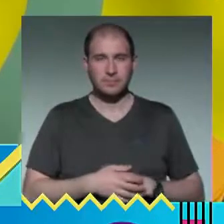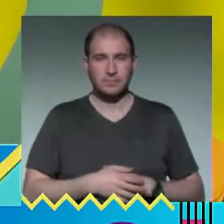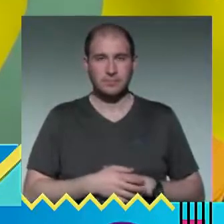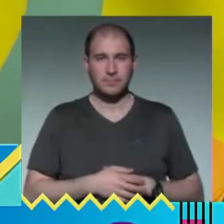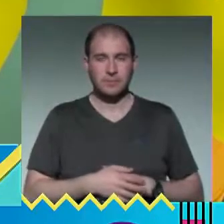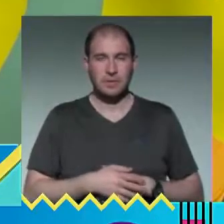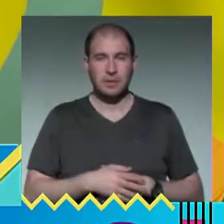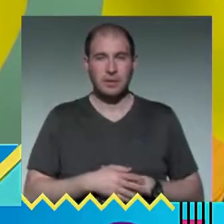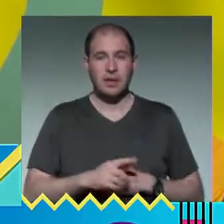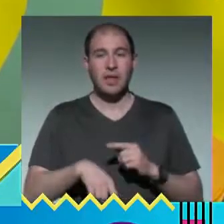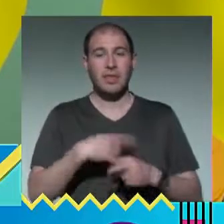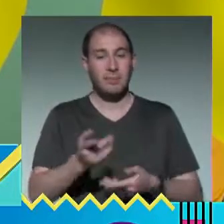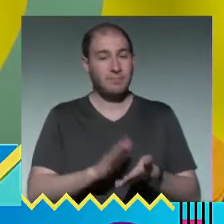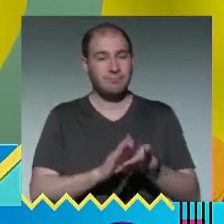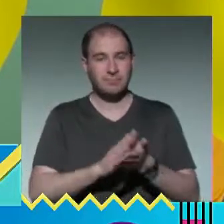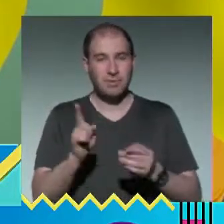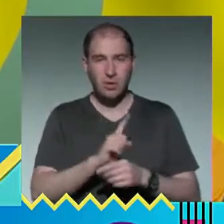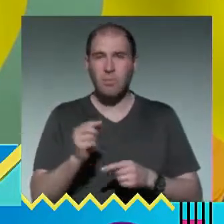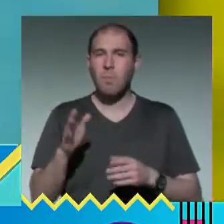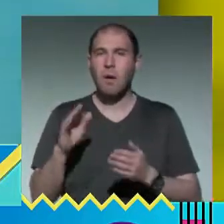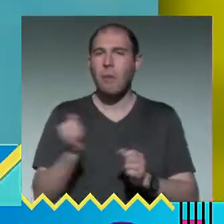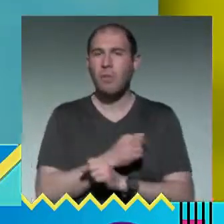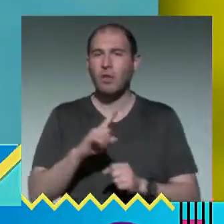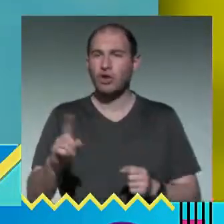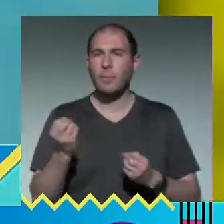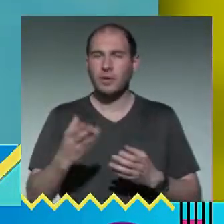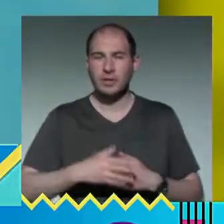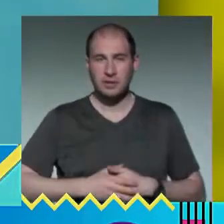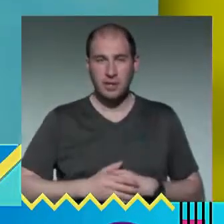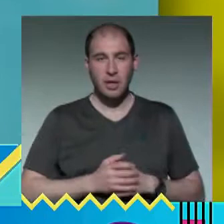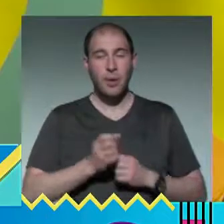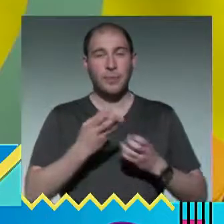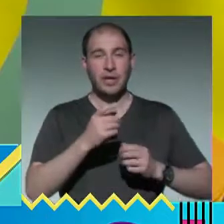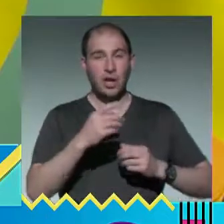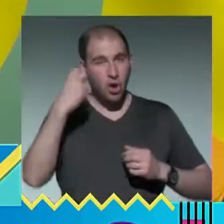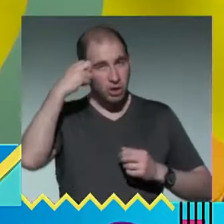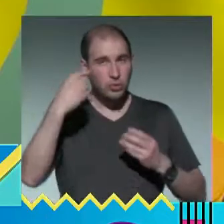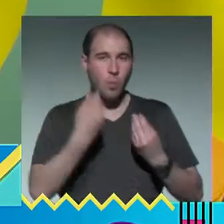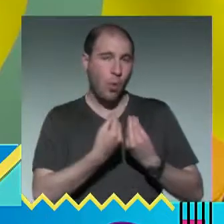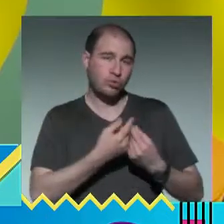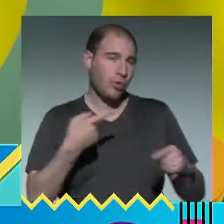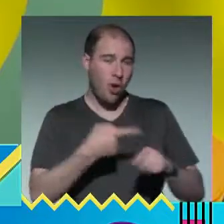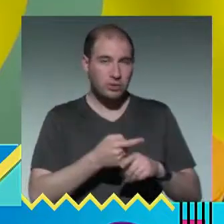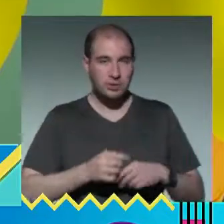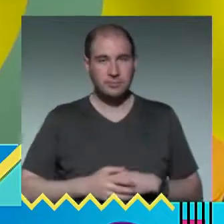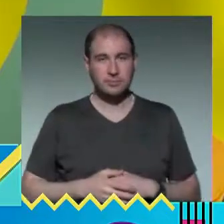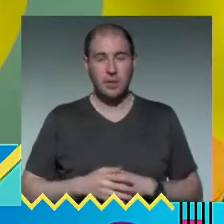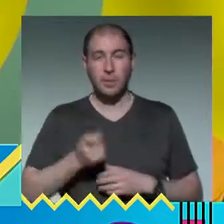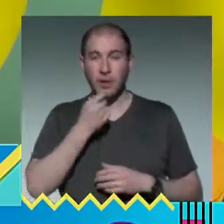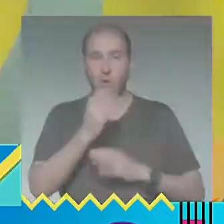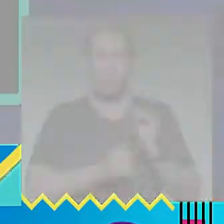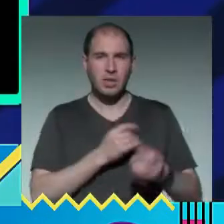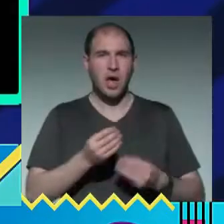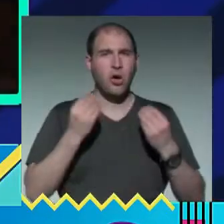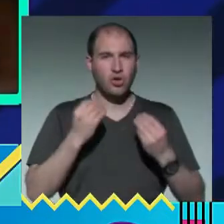que no llegó a concretarse. ¿Y por qué no llegó a concretarse algo así? Porque la mayoría del Congreso estaba en contra de esto. Por ejemplo, decían